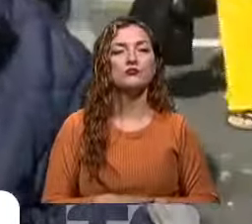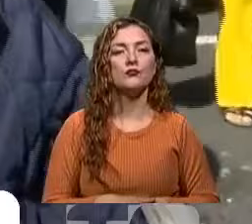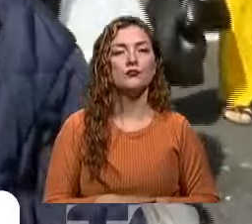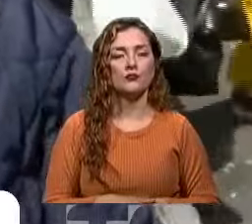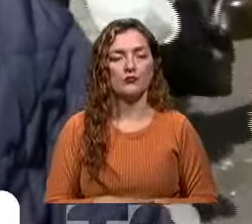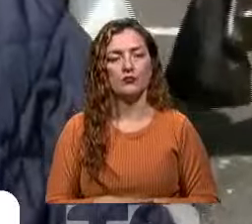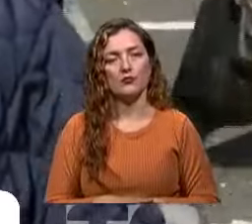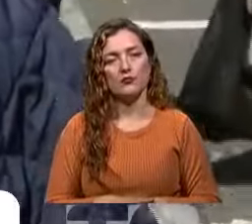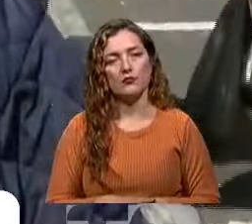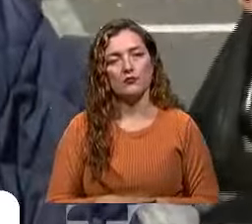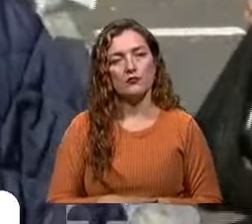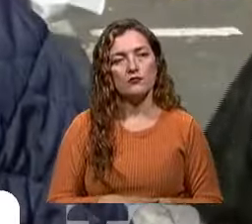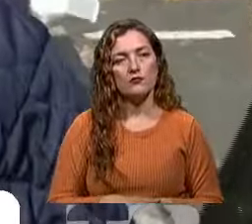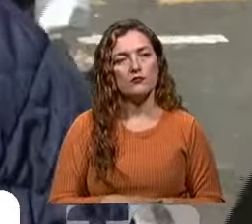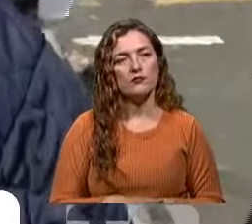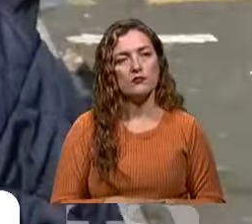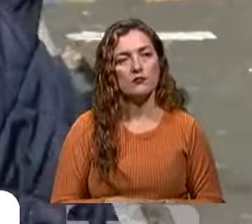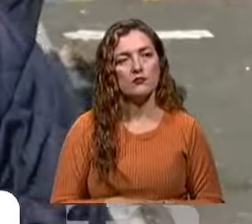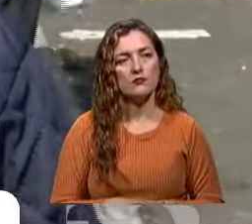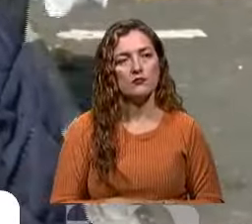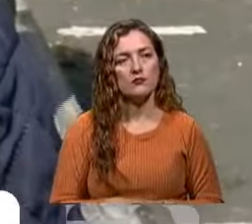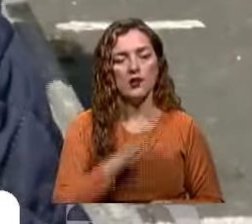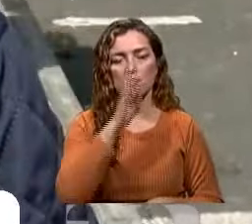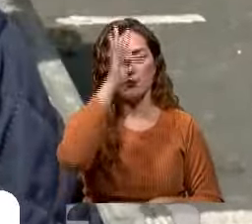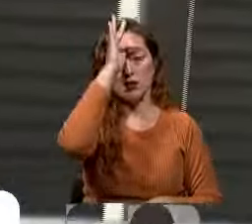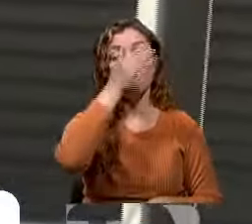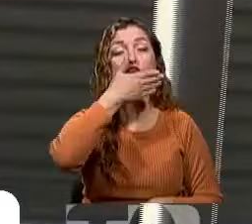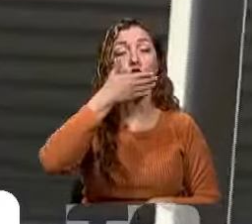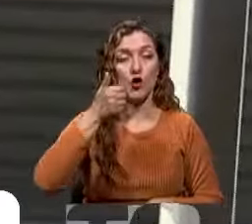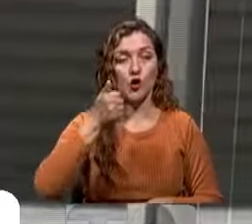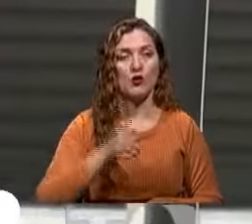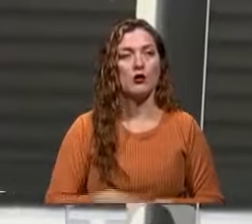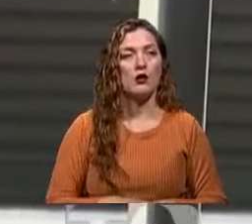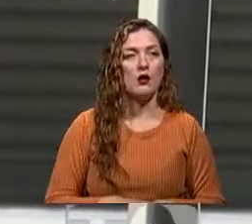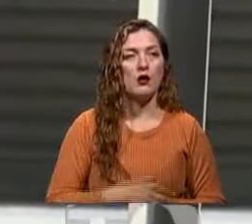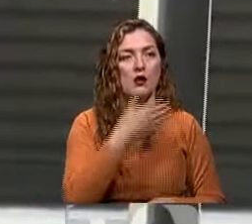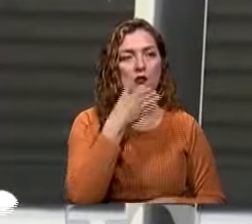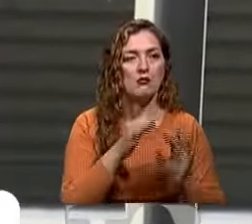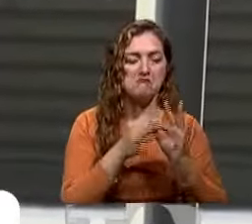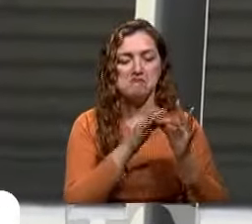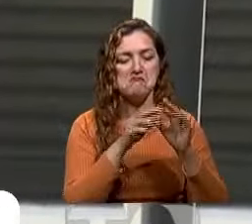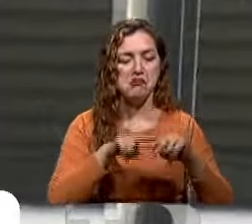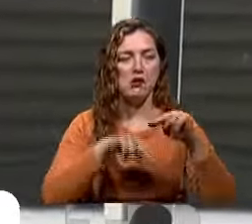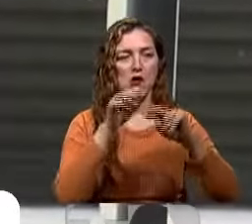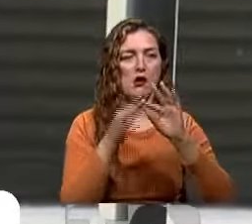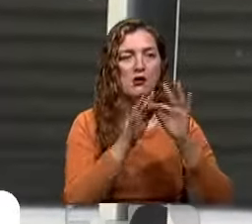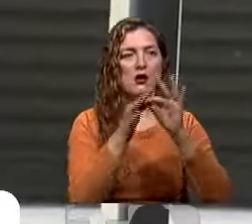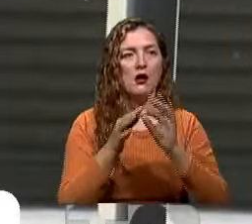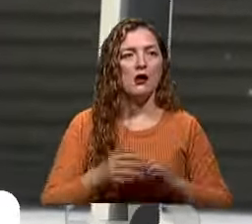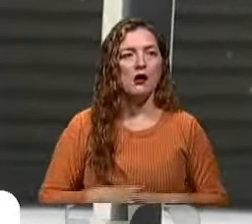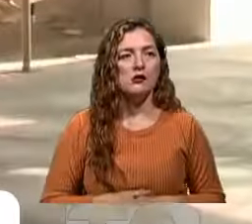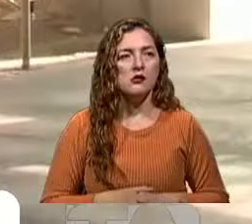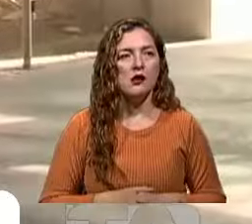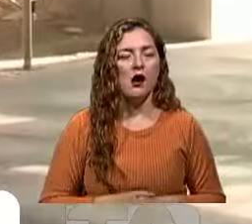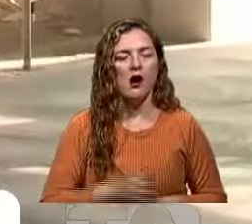más que el hospital esté mucho mejor, parece, ¿no? Pues sería lo mejor, lo remodelen para que nos puedan